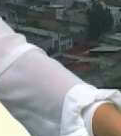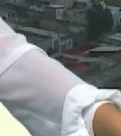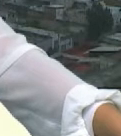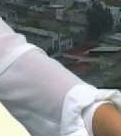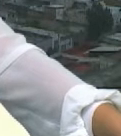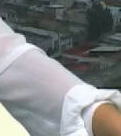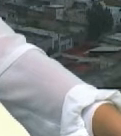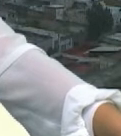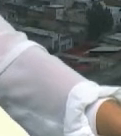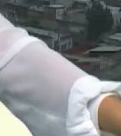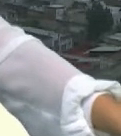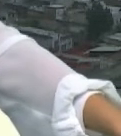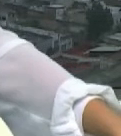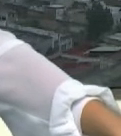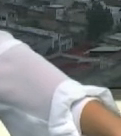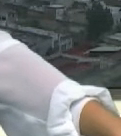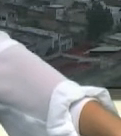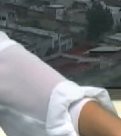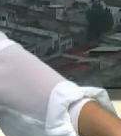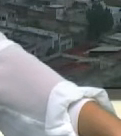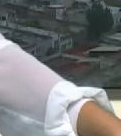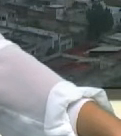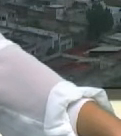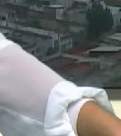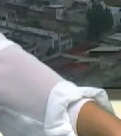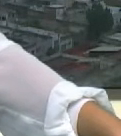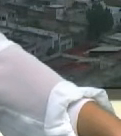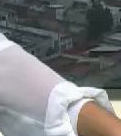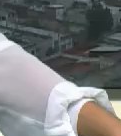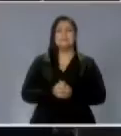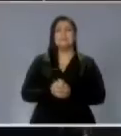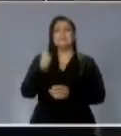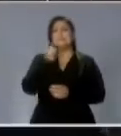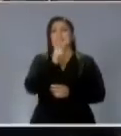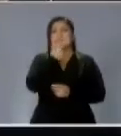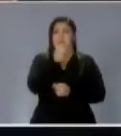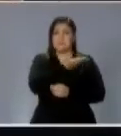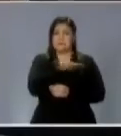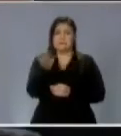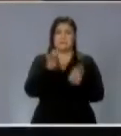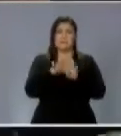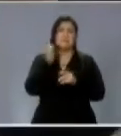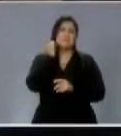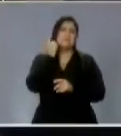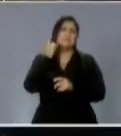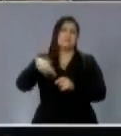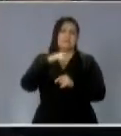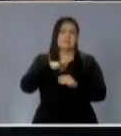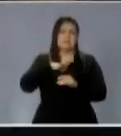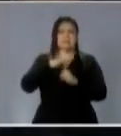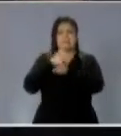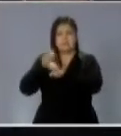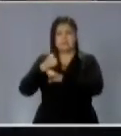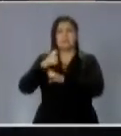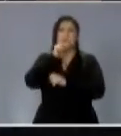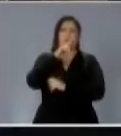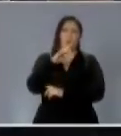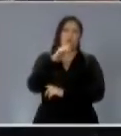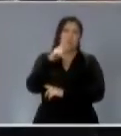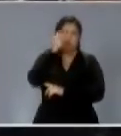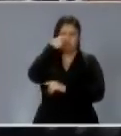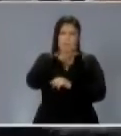Comisión Interamericana fue a más, inclusive insinúa la posibilidad de colusión de autoridades para ese crimen en Ayotzinapa,